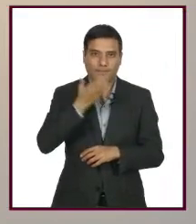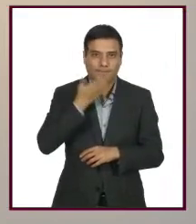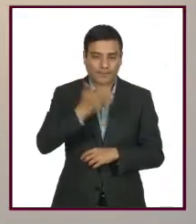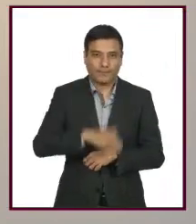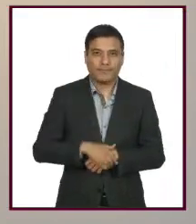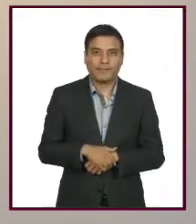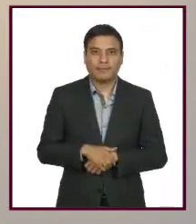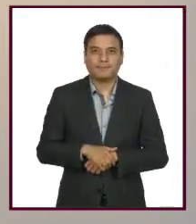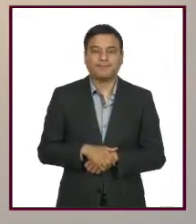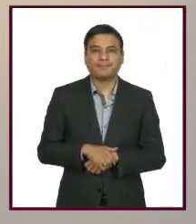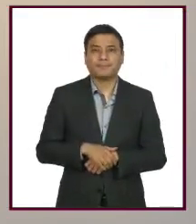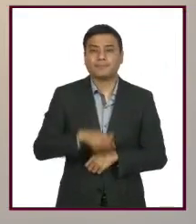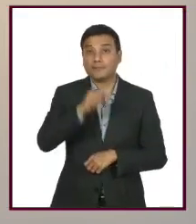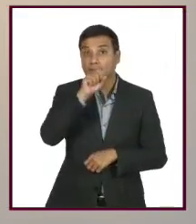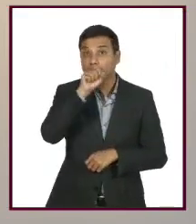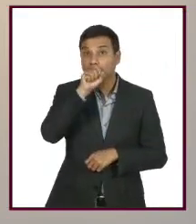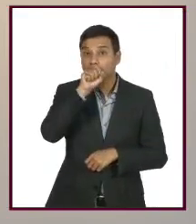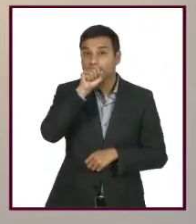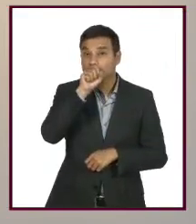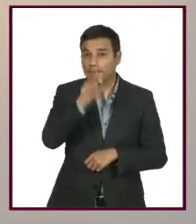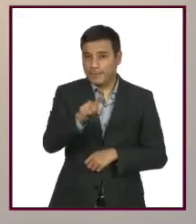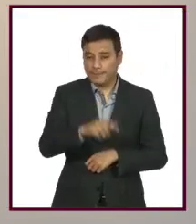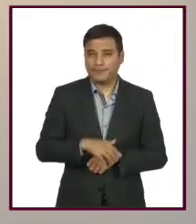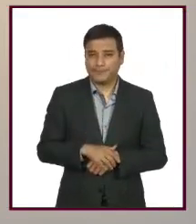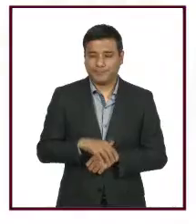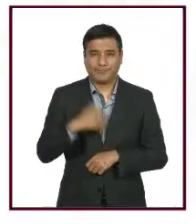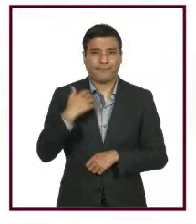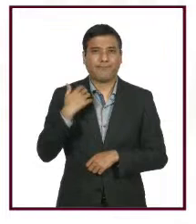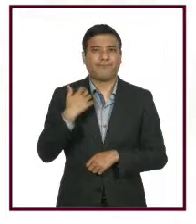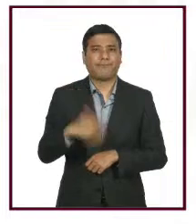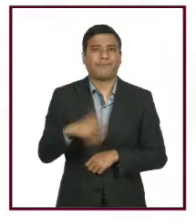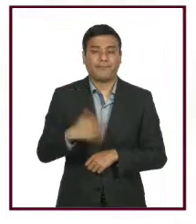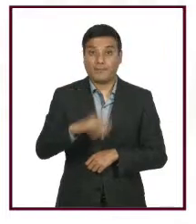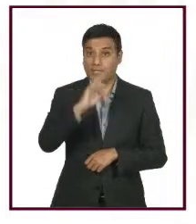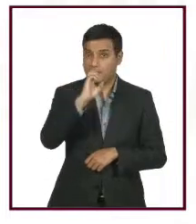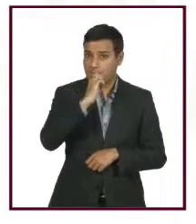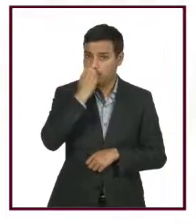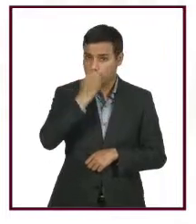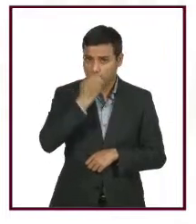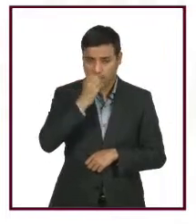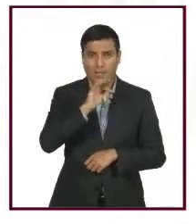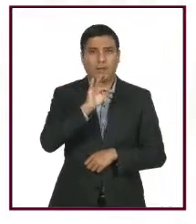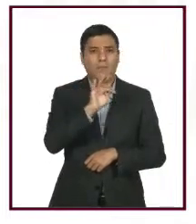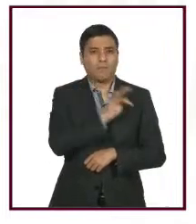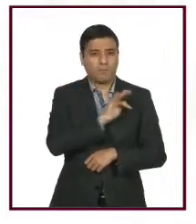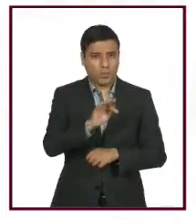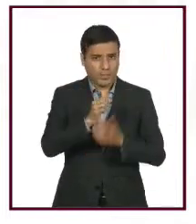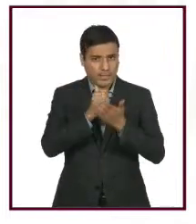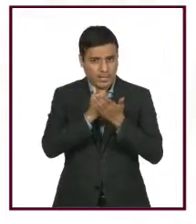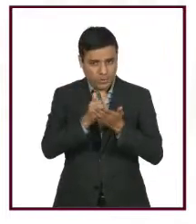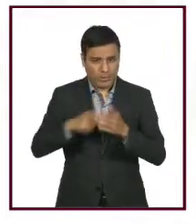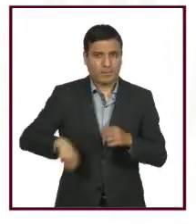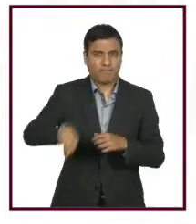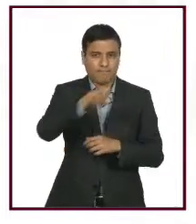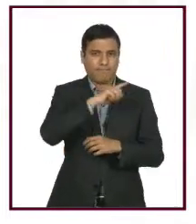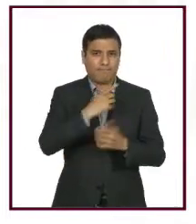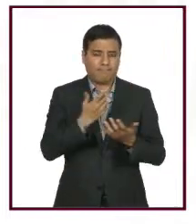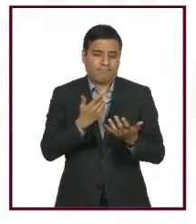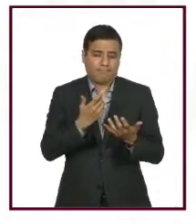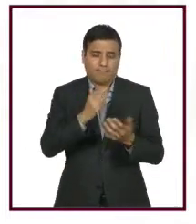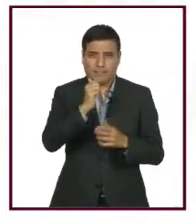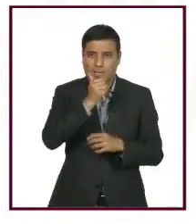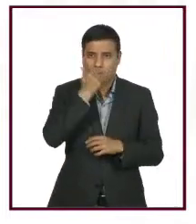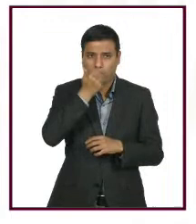Aquí también podemos ver sobre la influencia que tiene la escuela y la convivencia escolar como